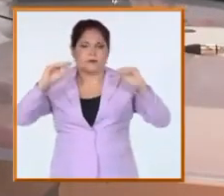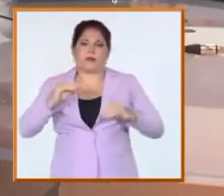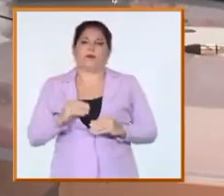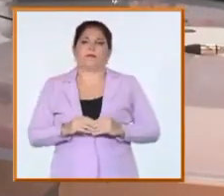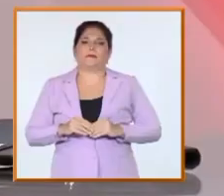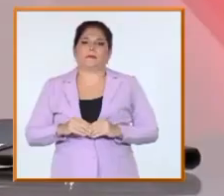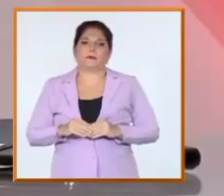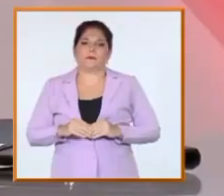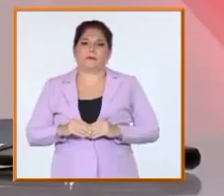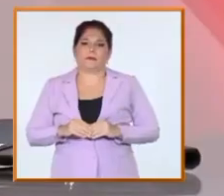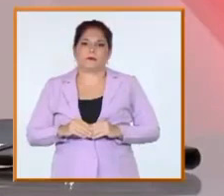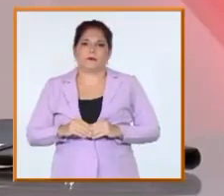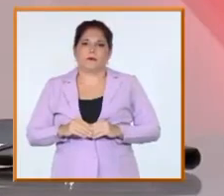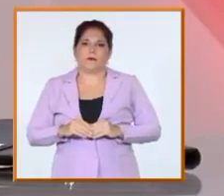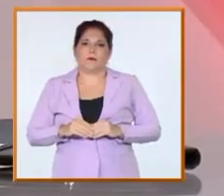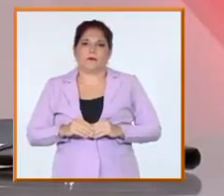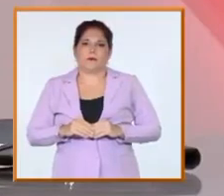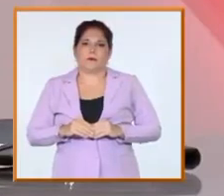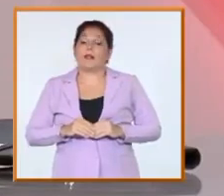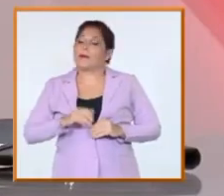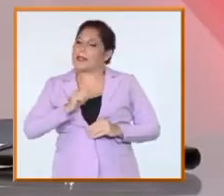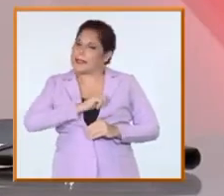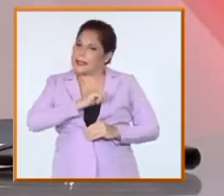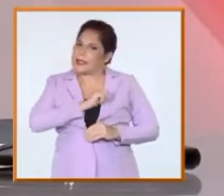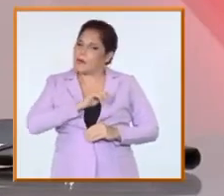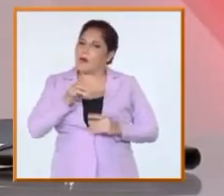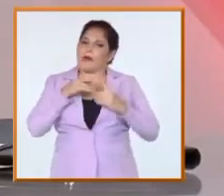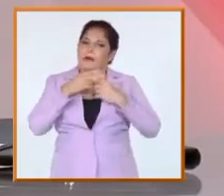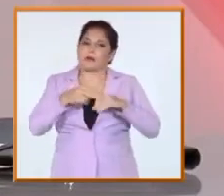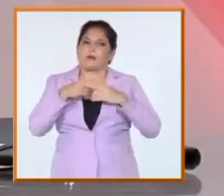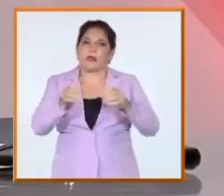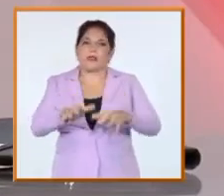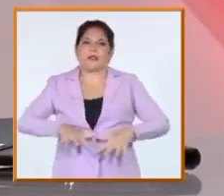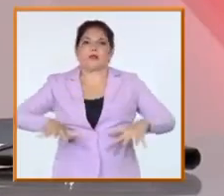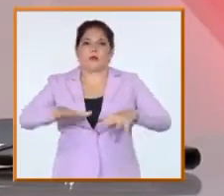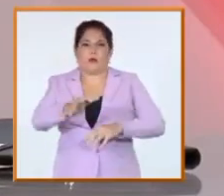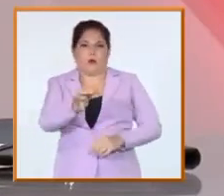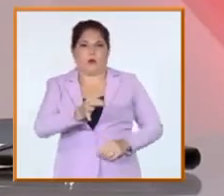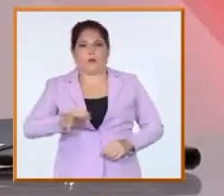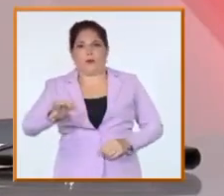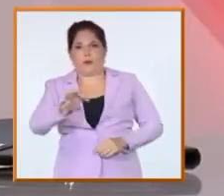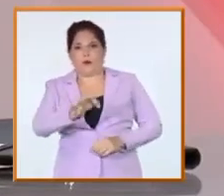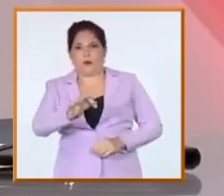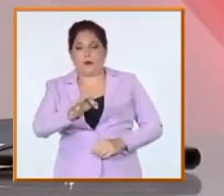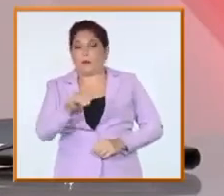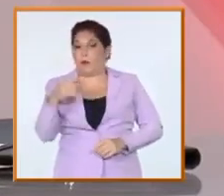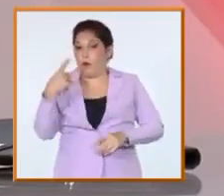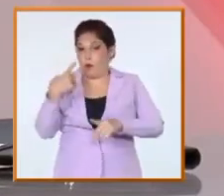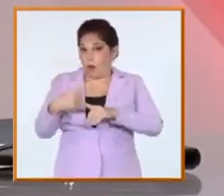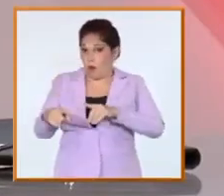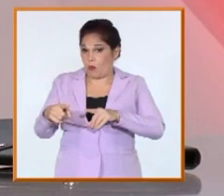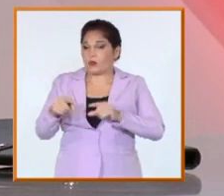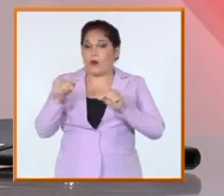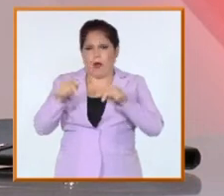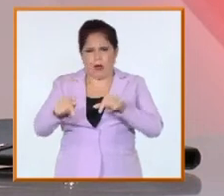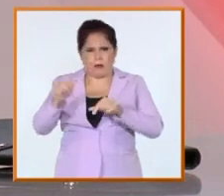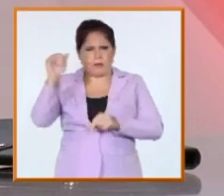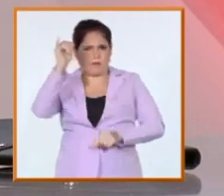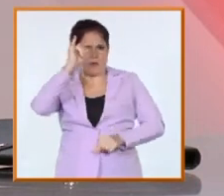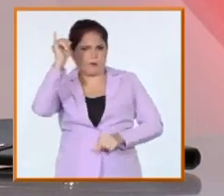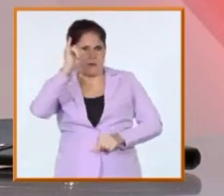que lleva sobre todo también a búsqueda de esa de esas soluciones locales es lo que pasa en macagua Yo propongo que vamos un reportaje